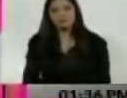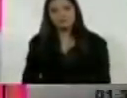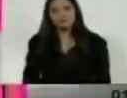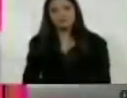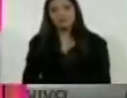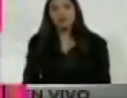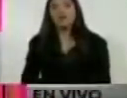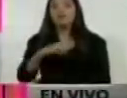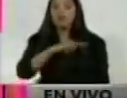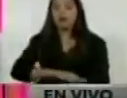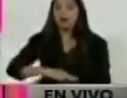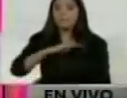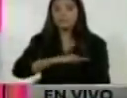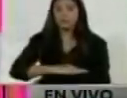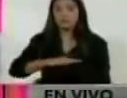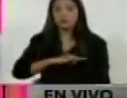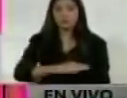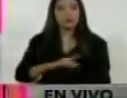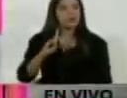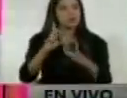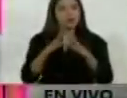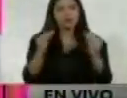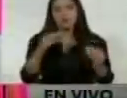de las misiones y grandes misiones.